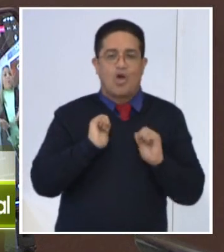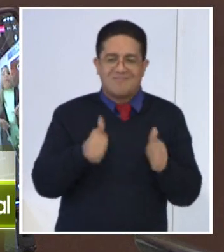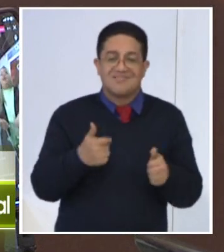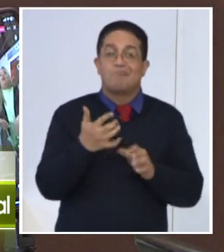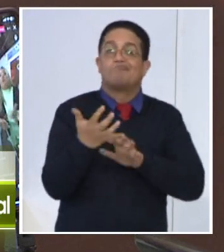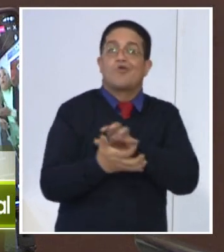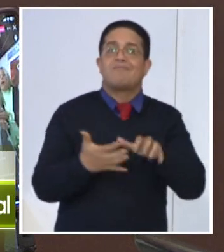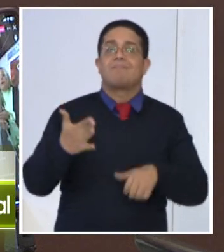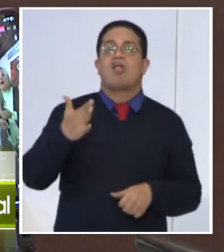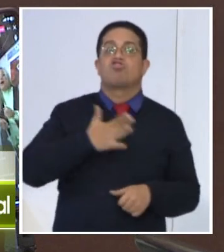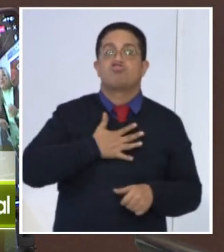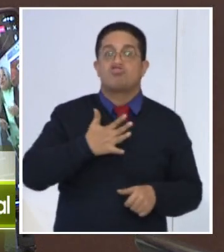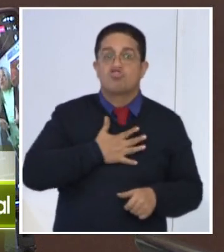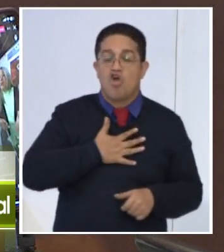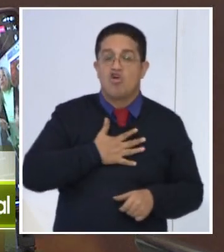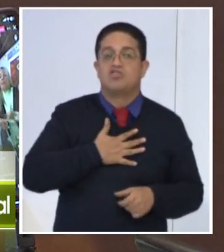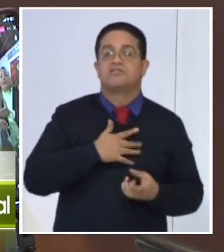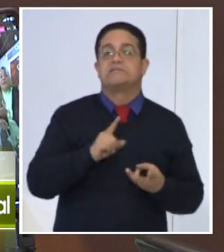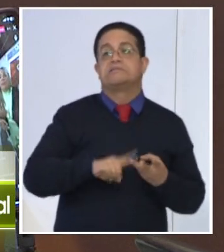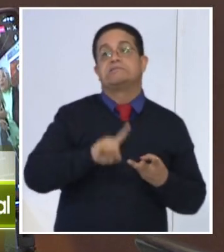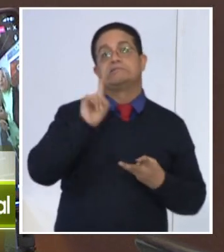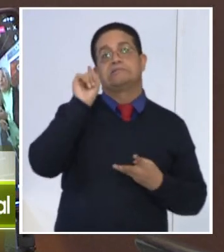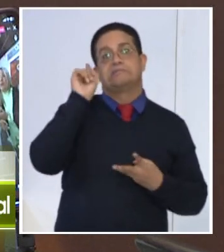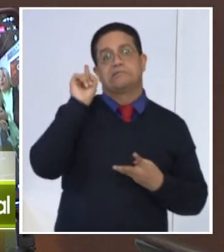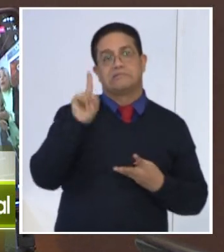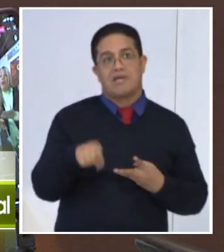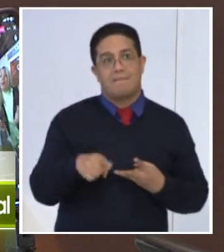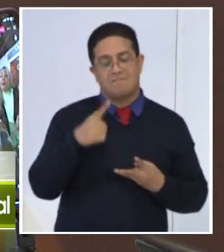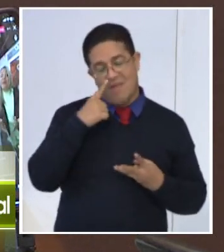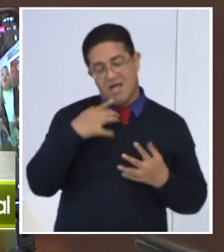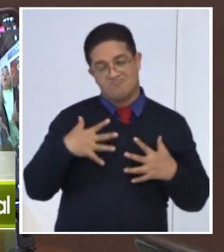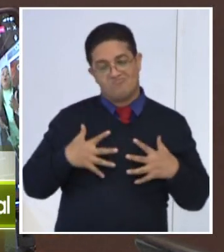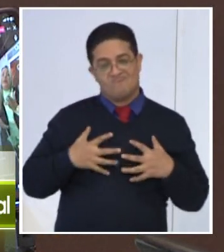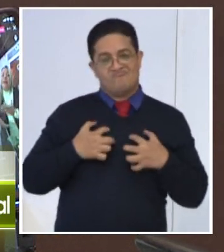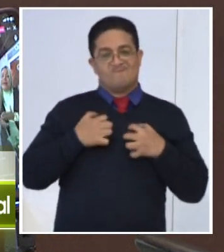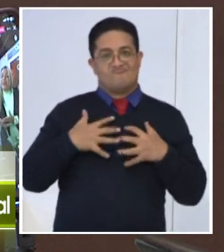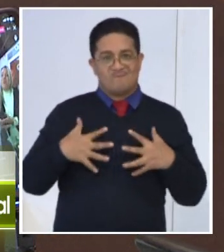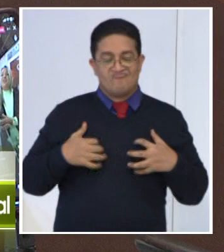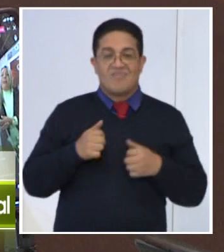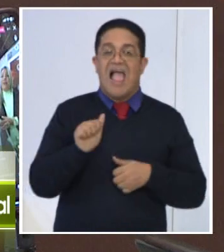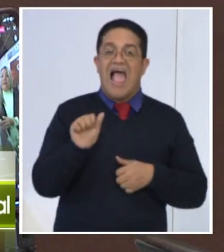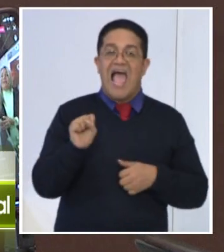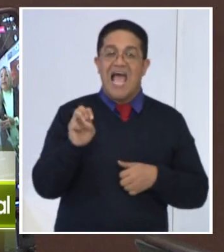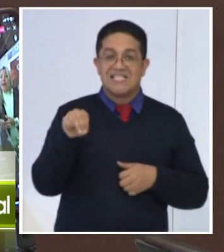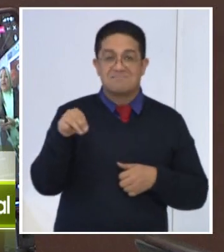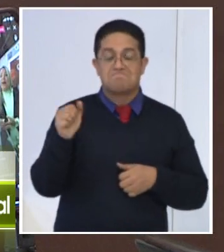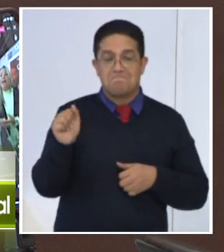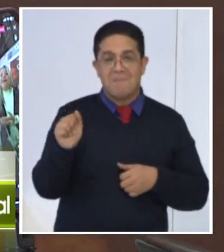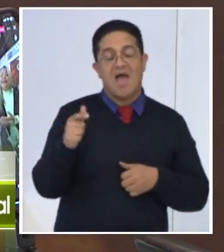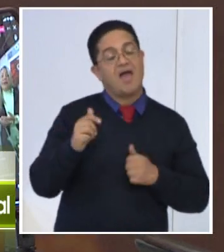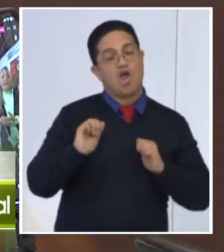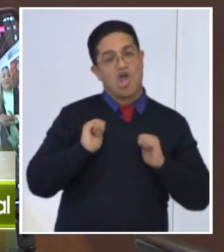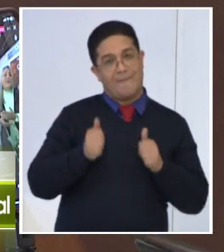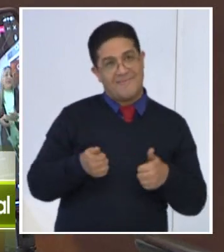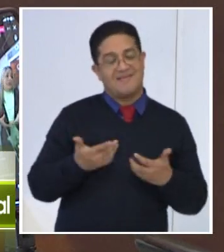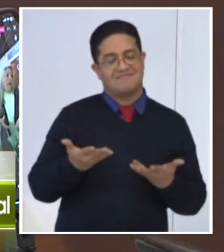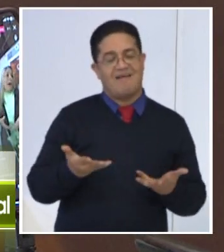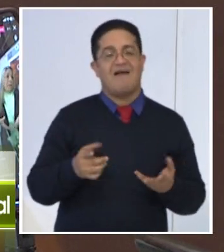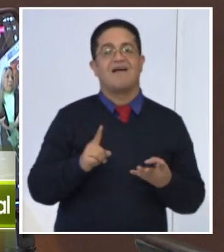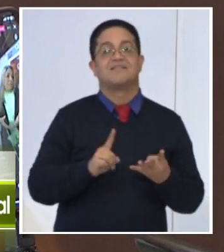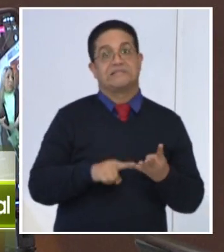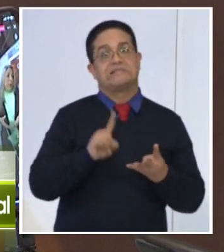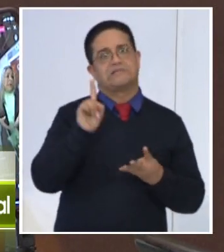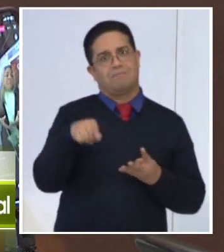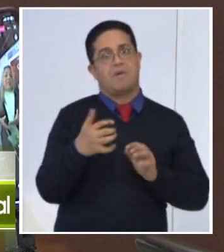tos que pueden conllevar a síndromes de hiperreactividades bronquiales y en los asmáticos, lastimosamente, desencadenar crisis de